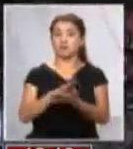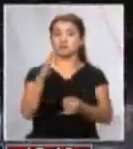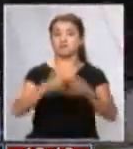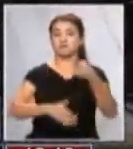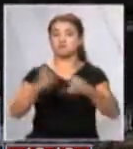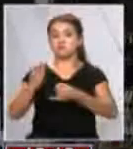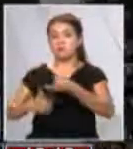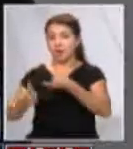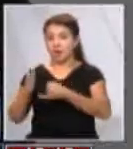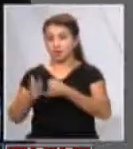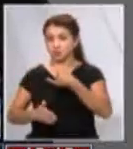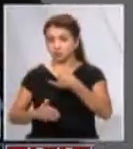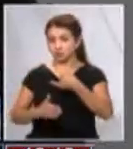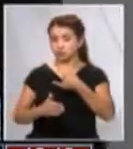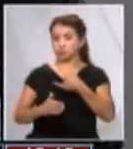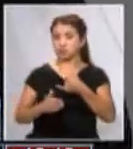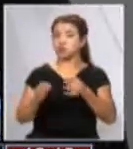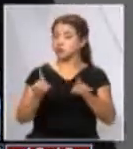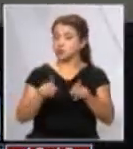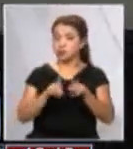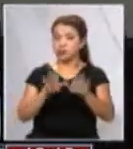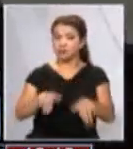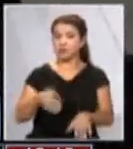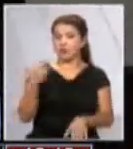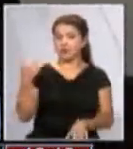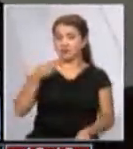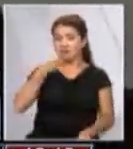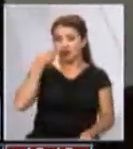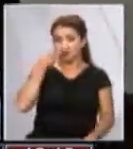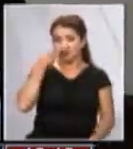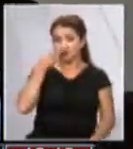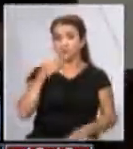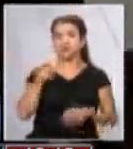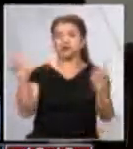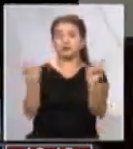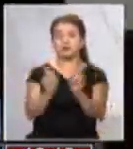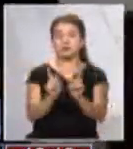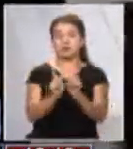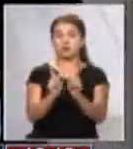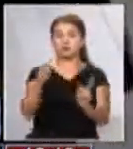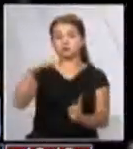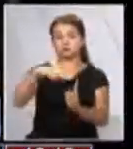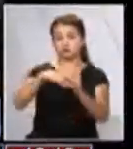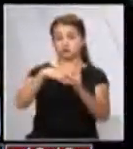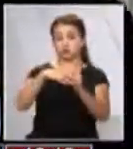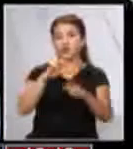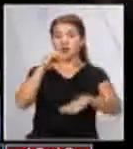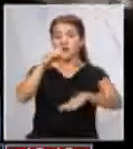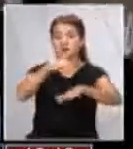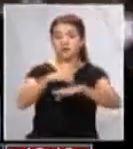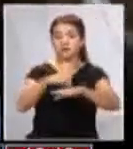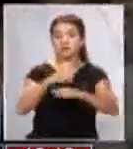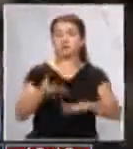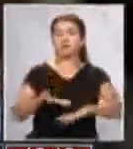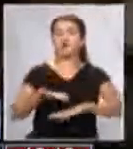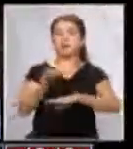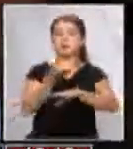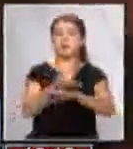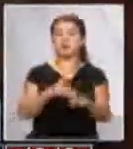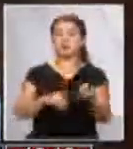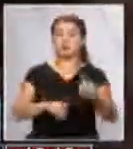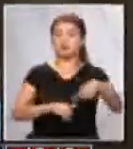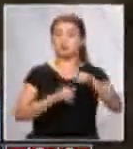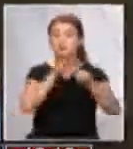lo hicimos en el mes de noviembre. Esa frase resume la síntesis o encabeza o más bien anuncia lo que se va a plantear en los